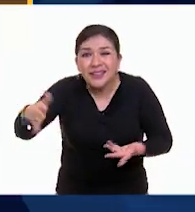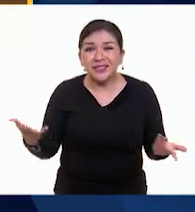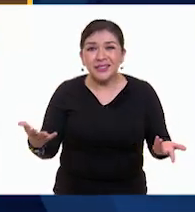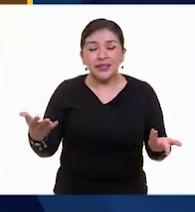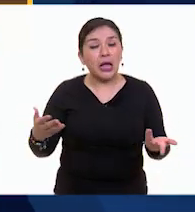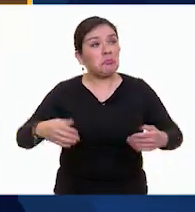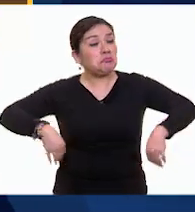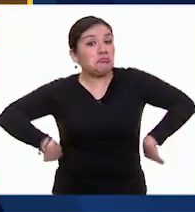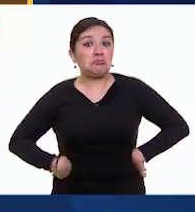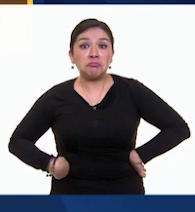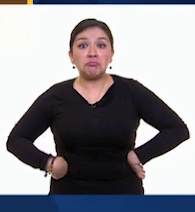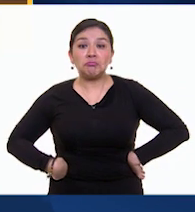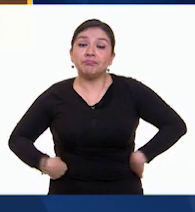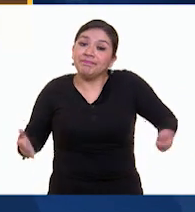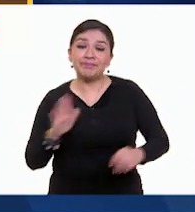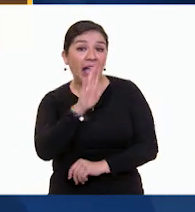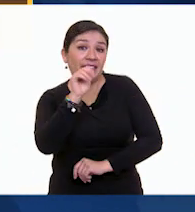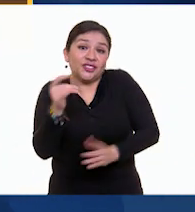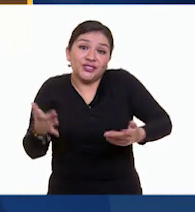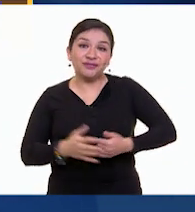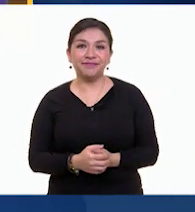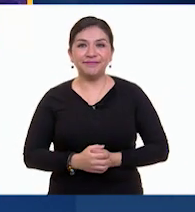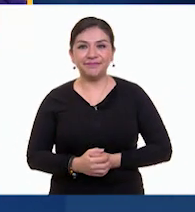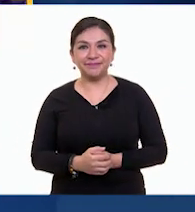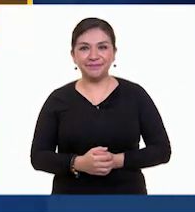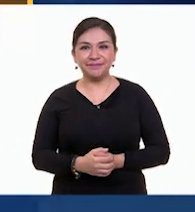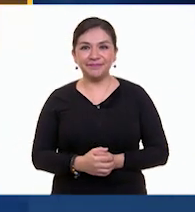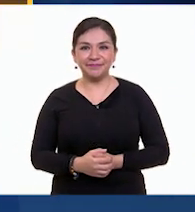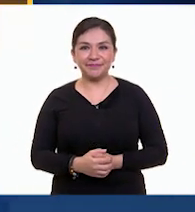Ay. Adiós, Agustín.